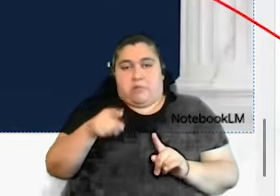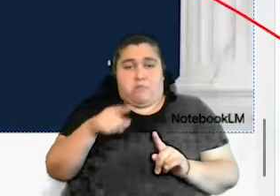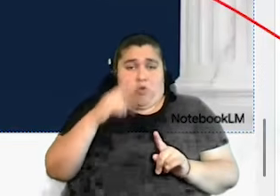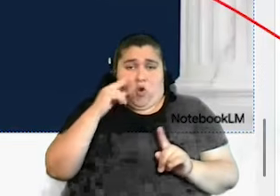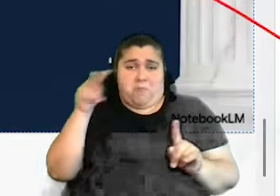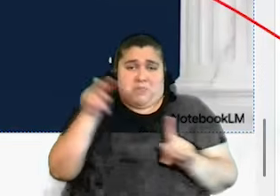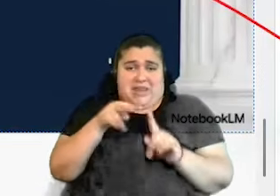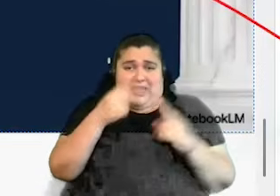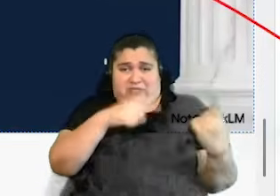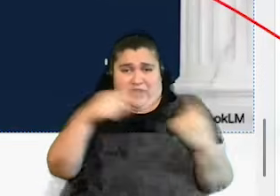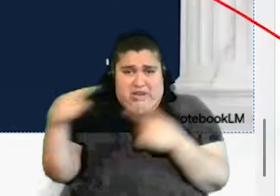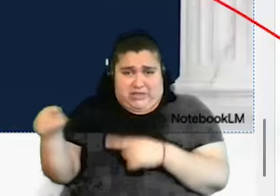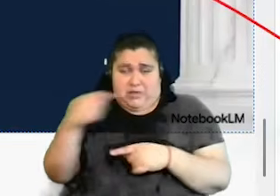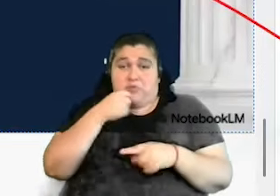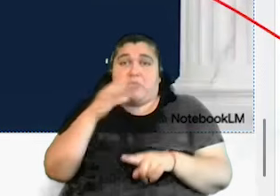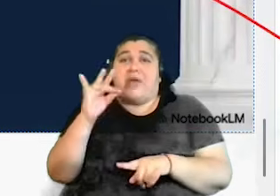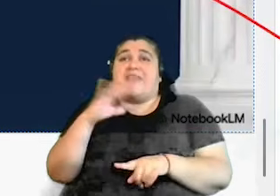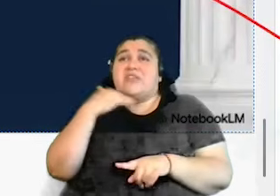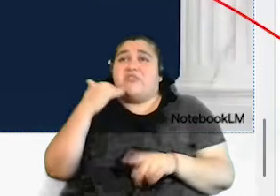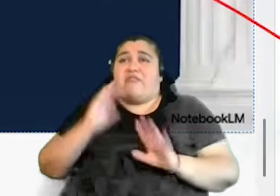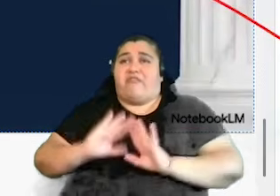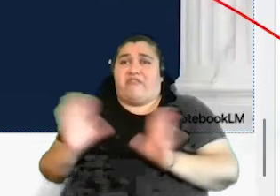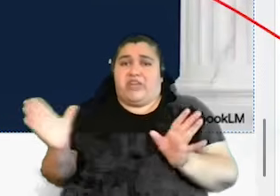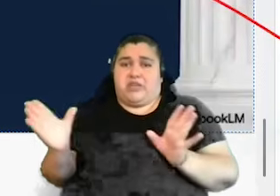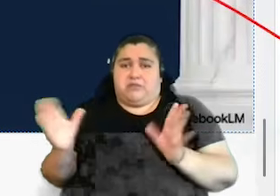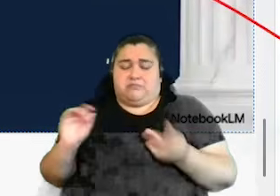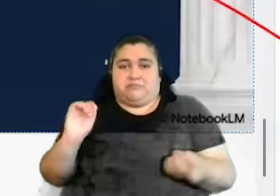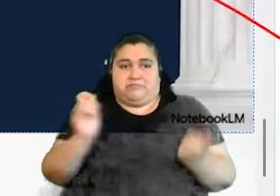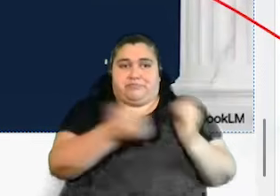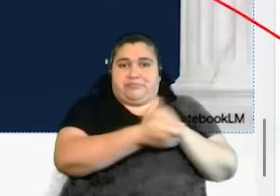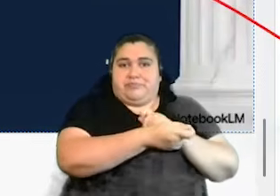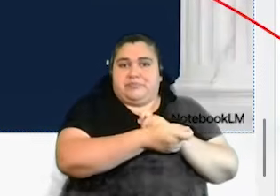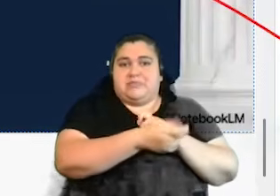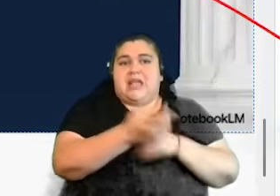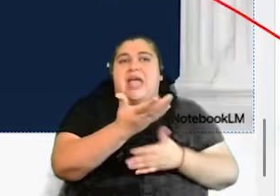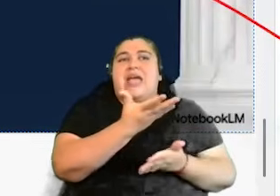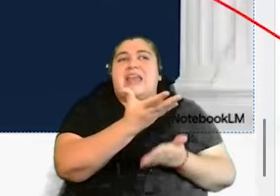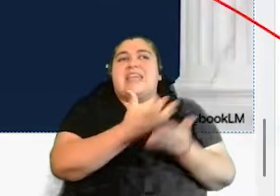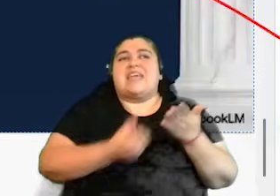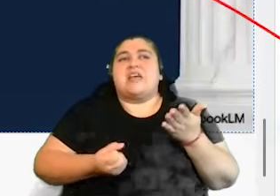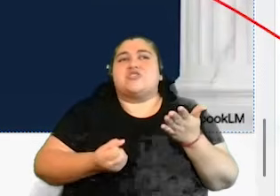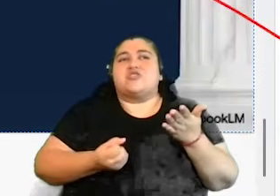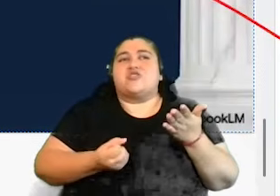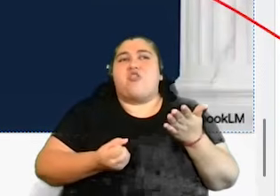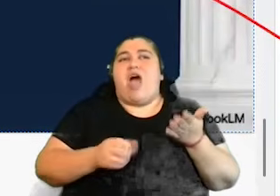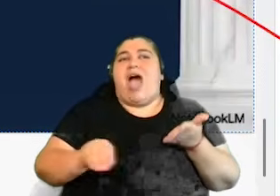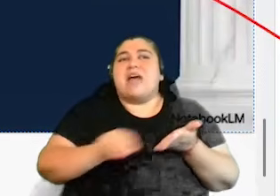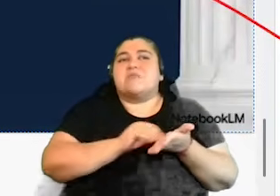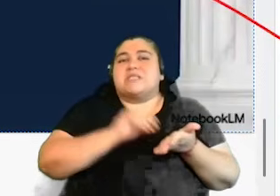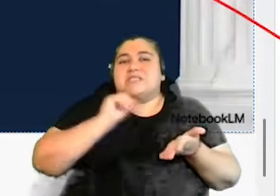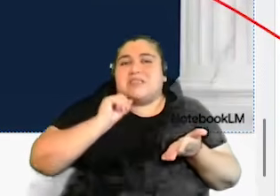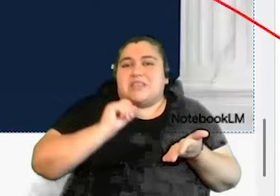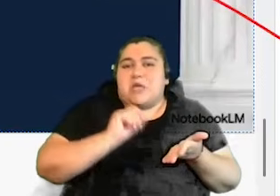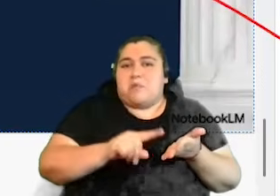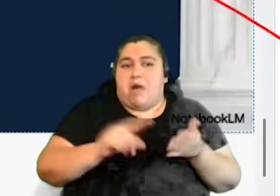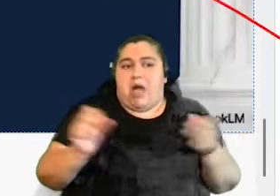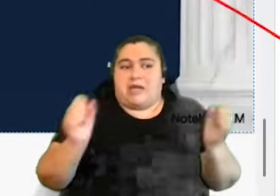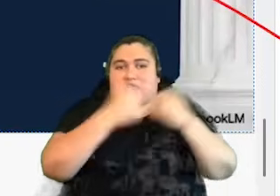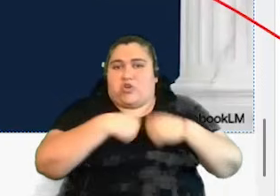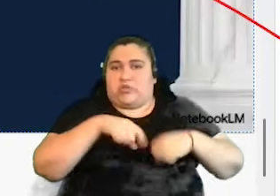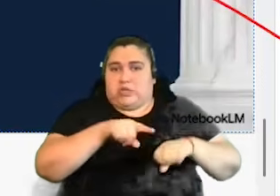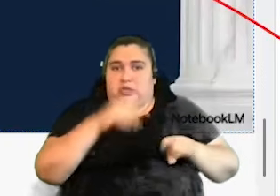declaración jurada, pasamos a una liquidación administrativa encubierta, porque le estamos dando un proforma al